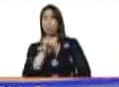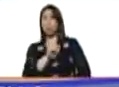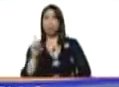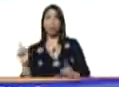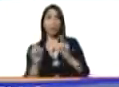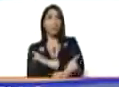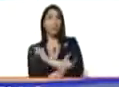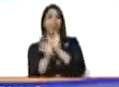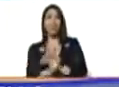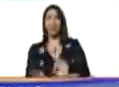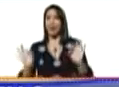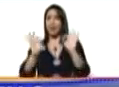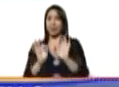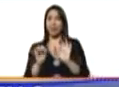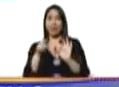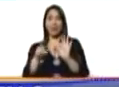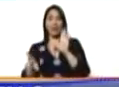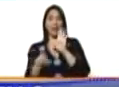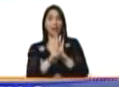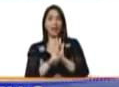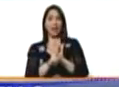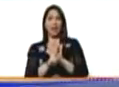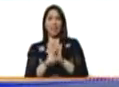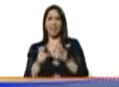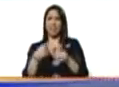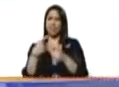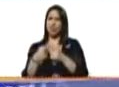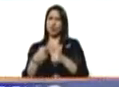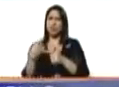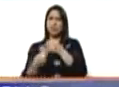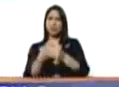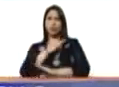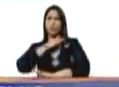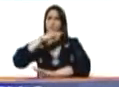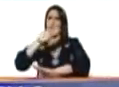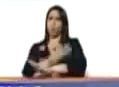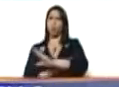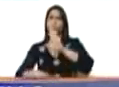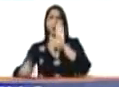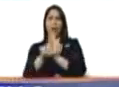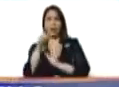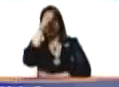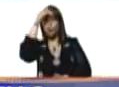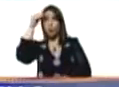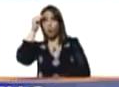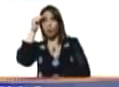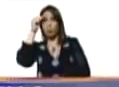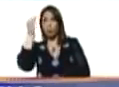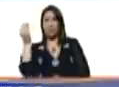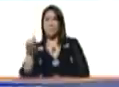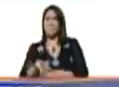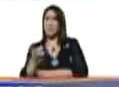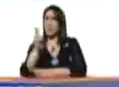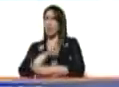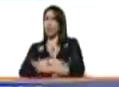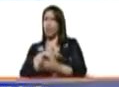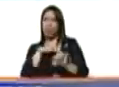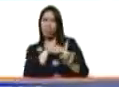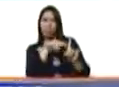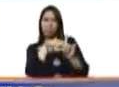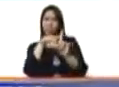nada esa ley, al contrario, la reforzó, y con más saña inclusive ha sido